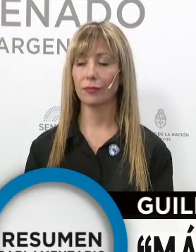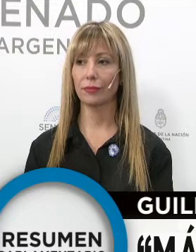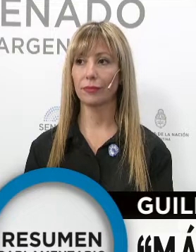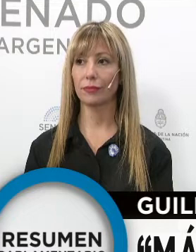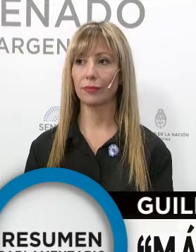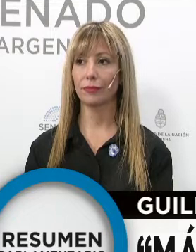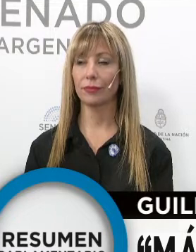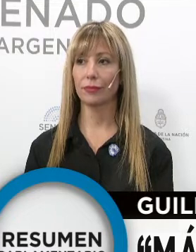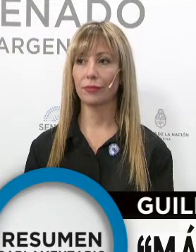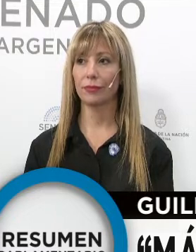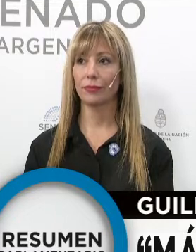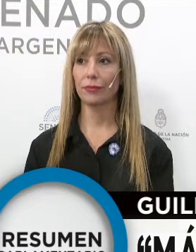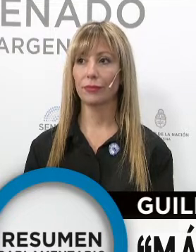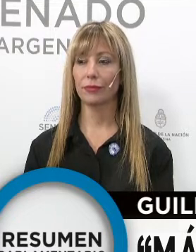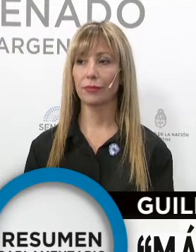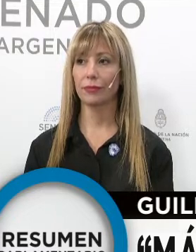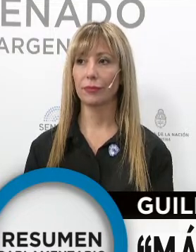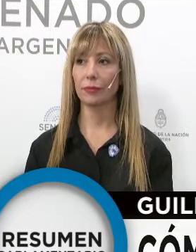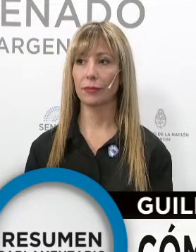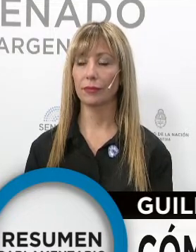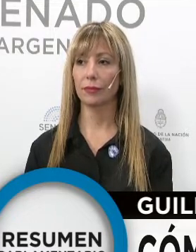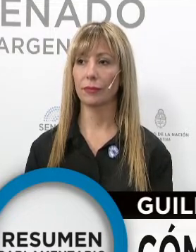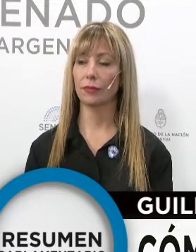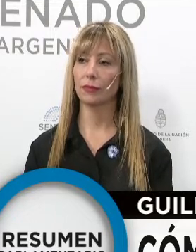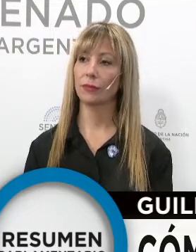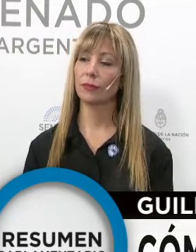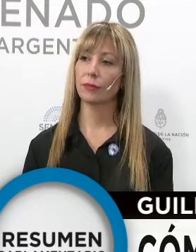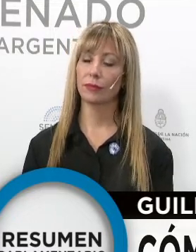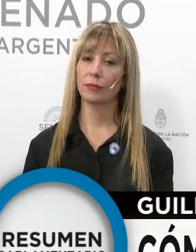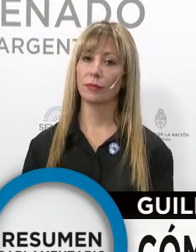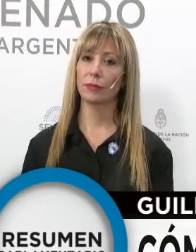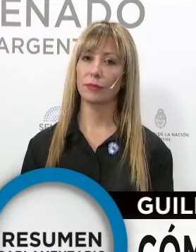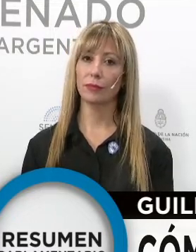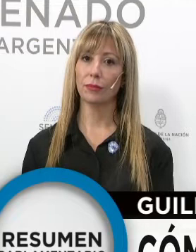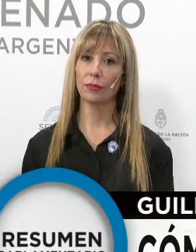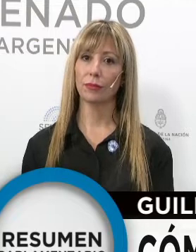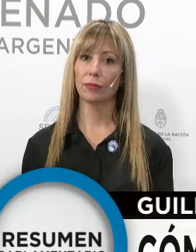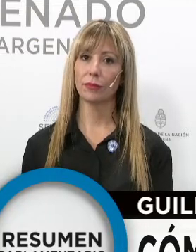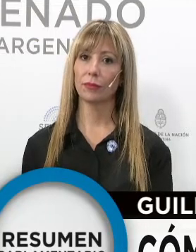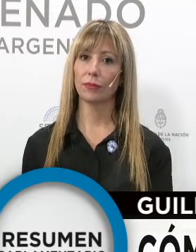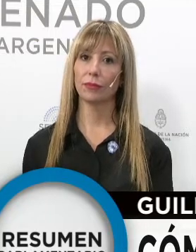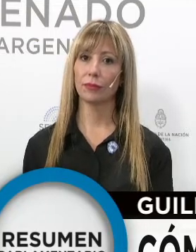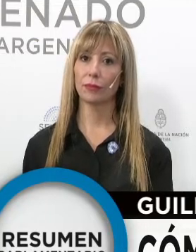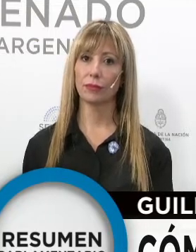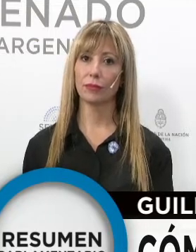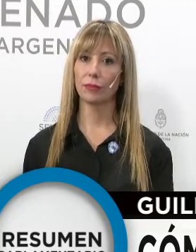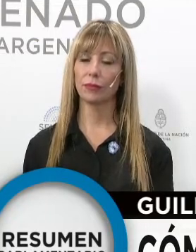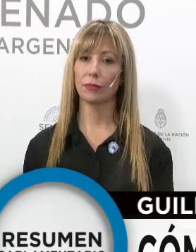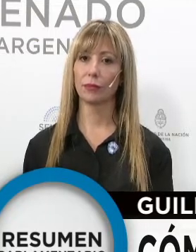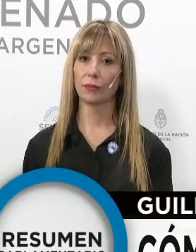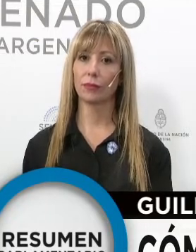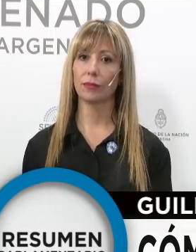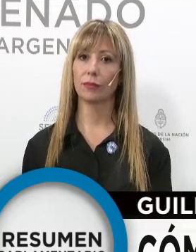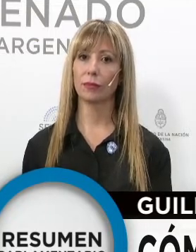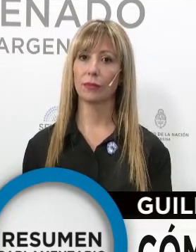hoy ha sido muy cuestionado. El Consejo de la Magistratura viene siendo cuestionado desde sus orígenes, desde su inclusión